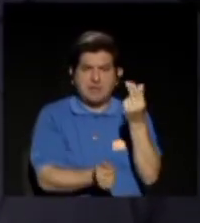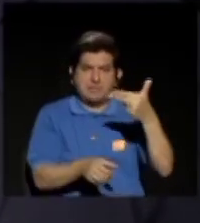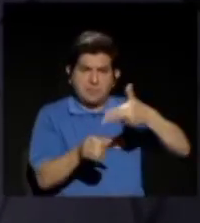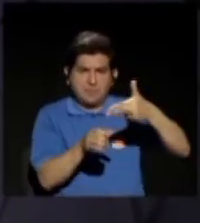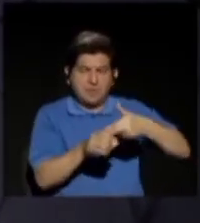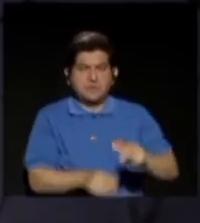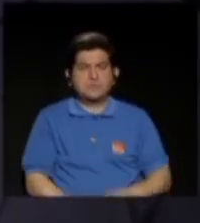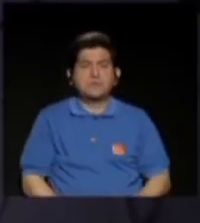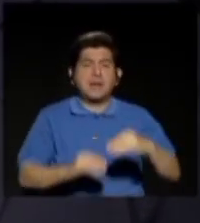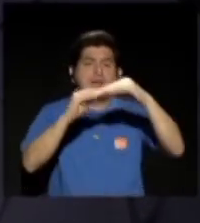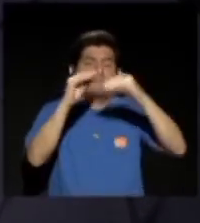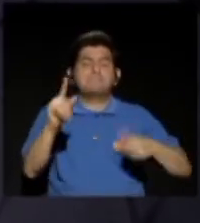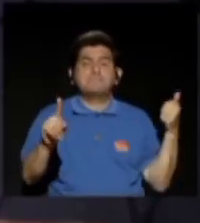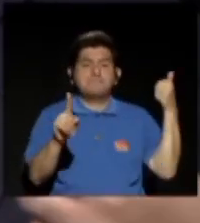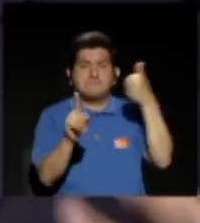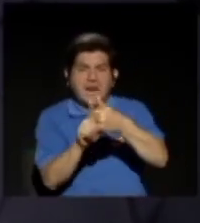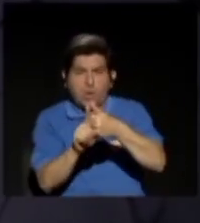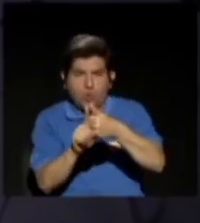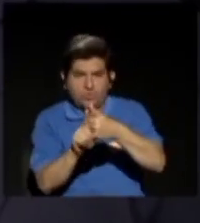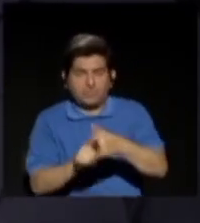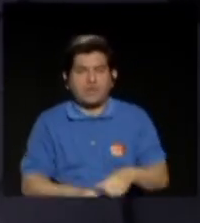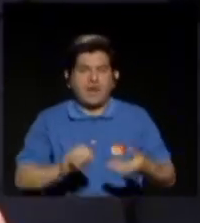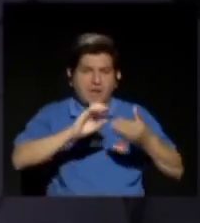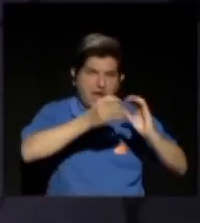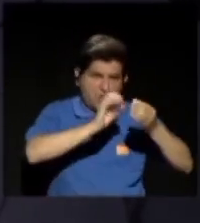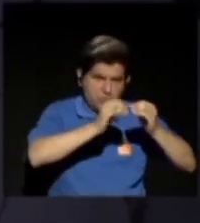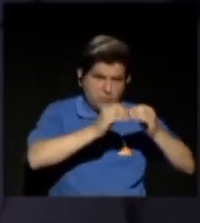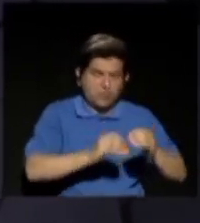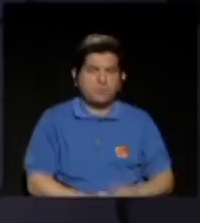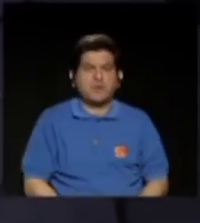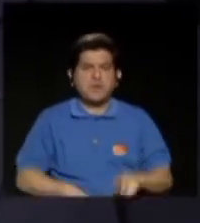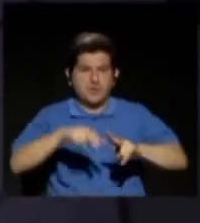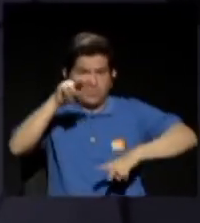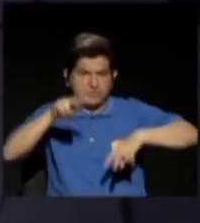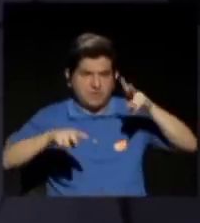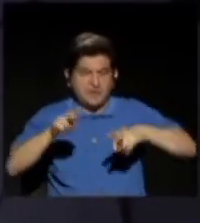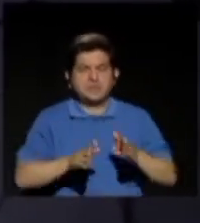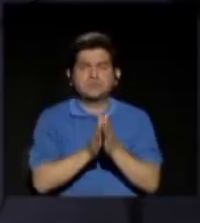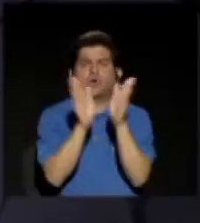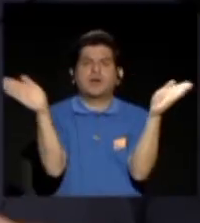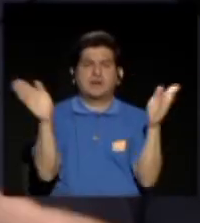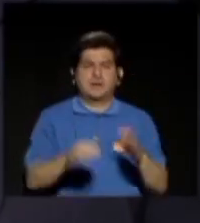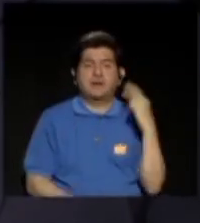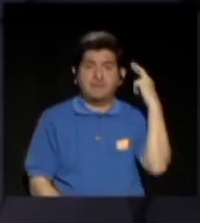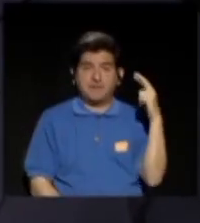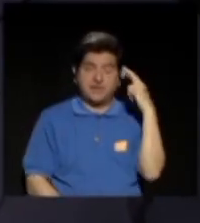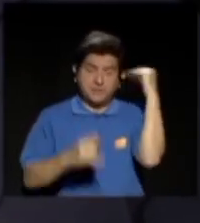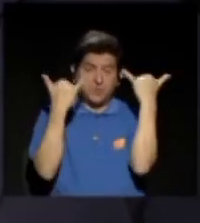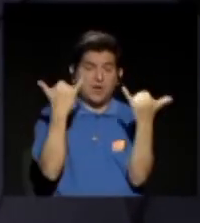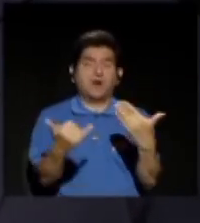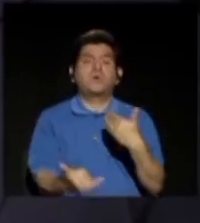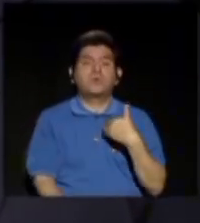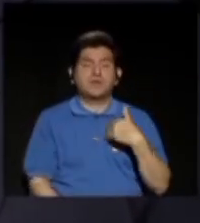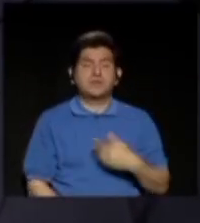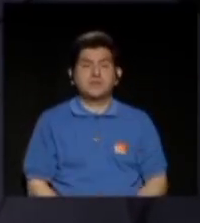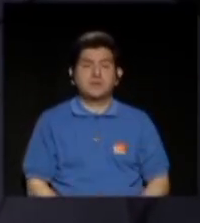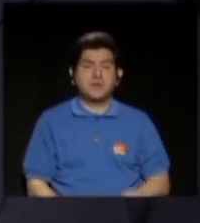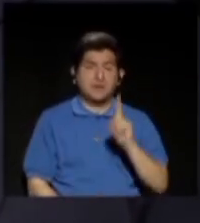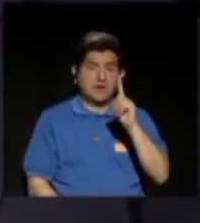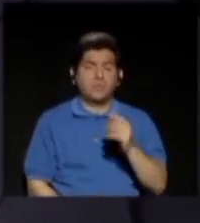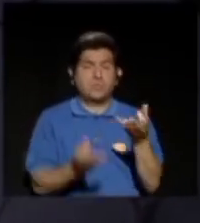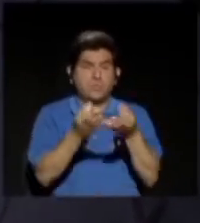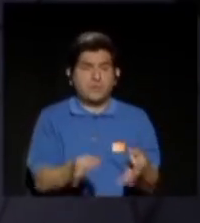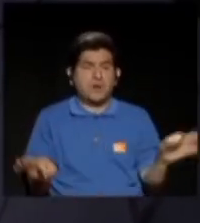tener menor impacto en el cálculo agregado, en la variación del índice general, porque ahora tiene una ponderación más